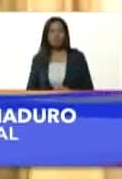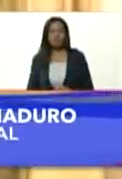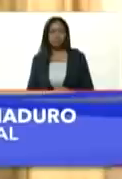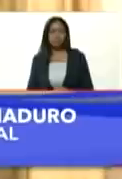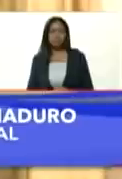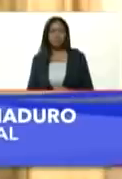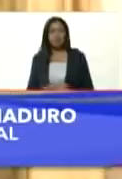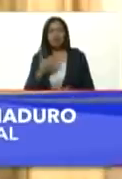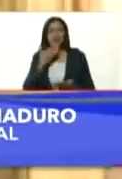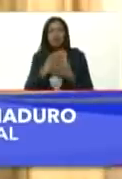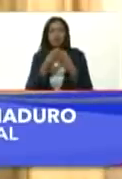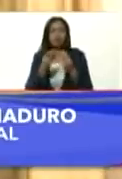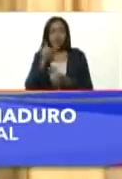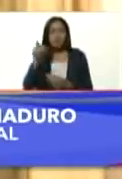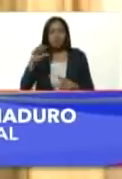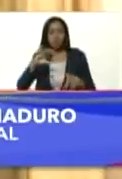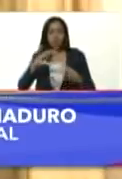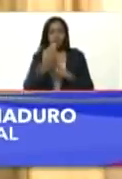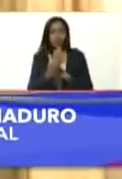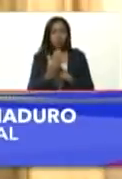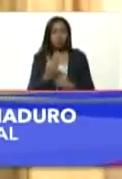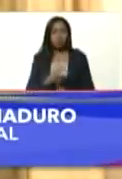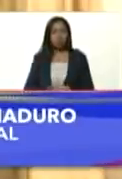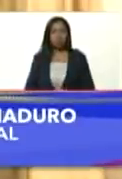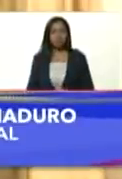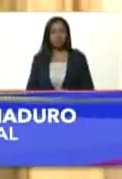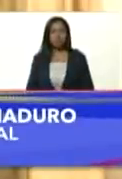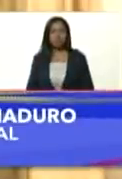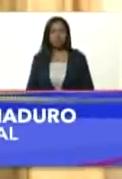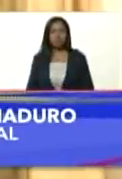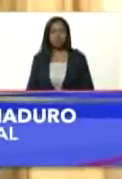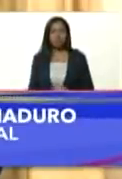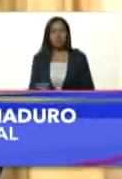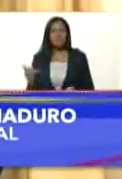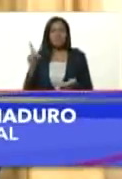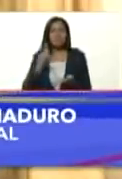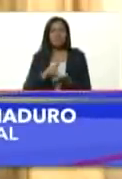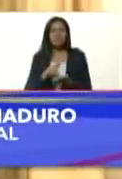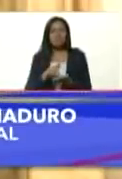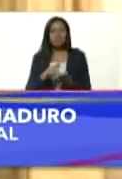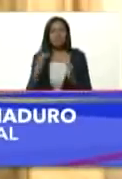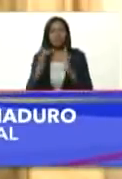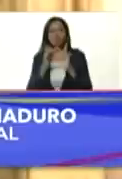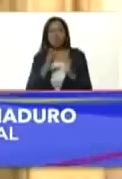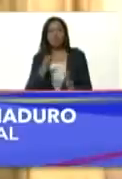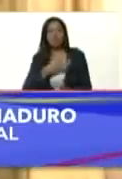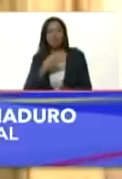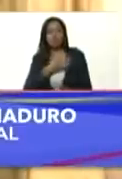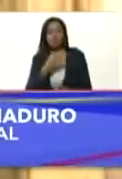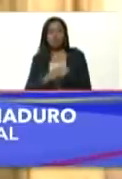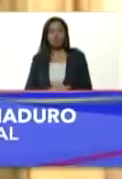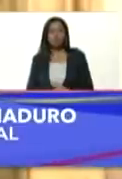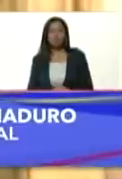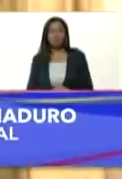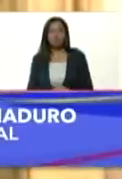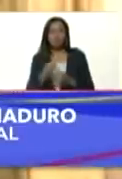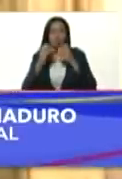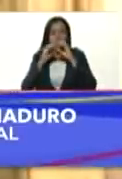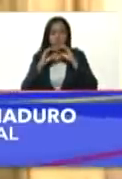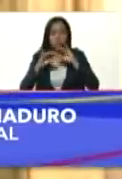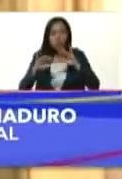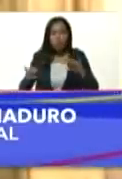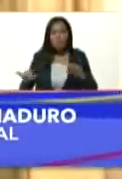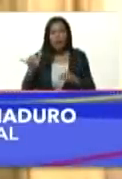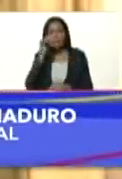agradezco a tanta gente de la cultura su participación a través de las redes sociales, difundiendo